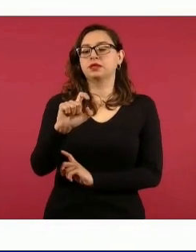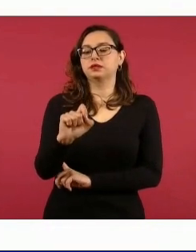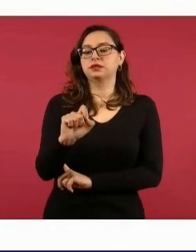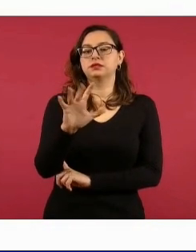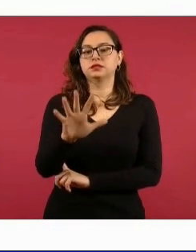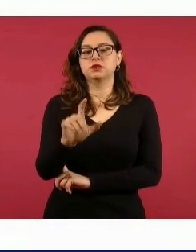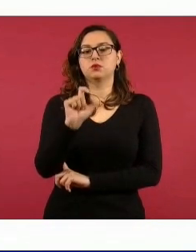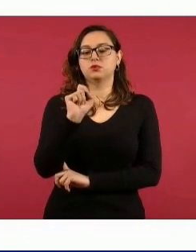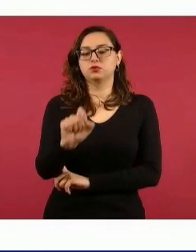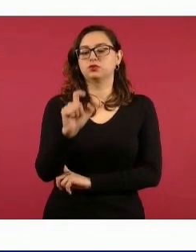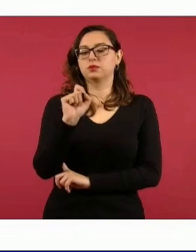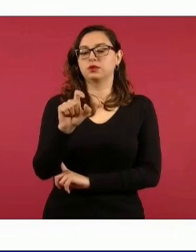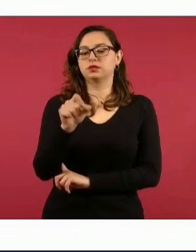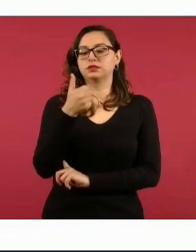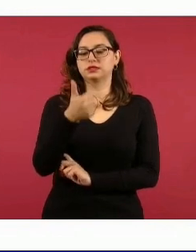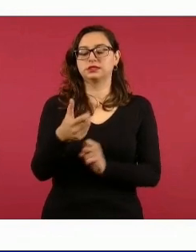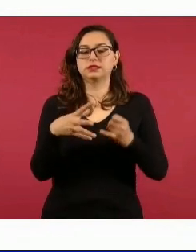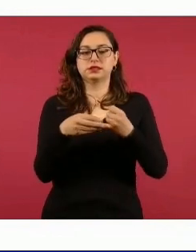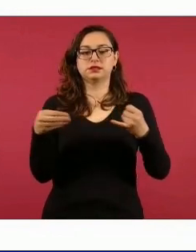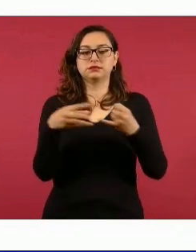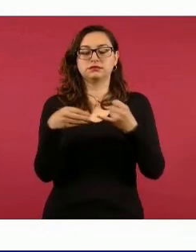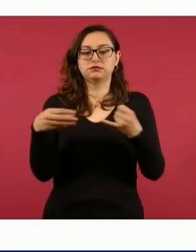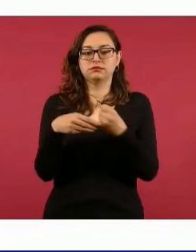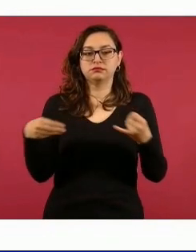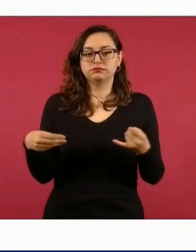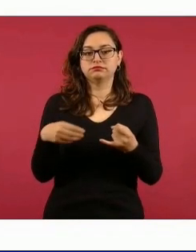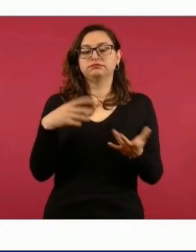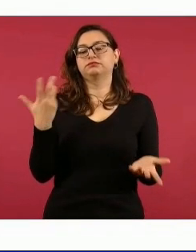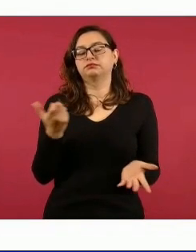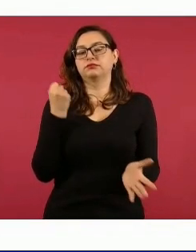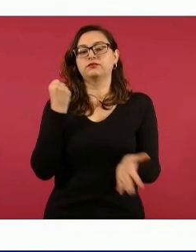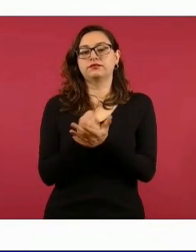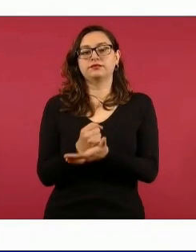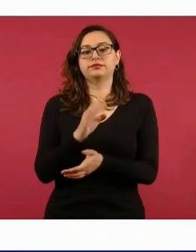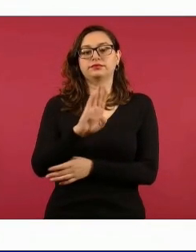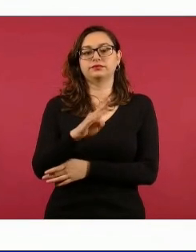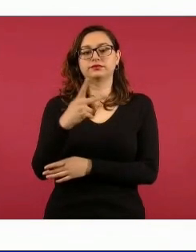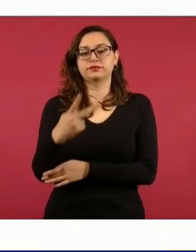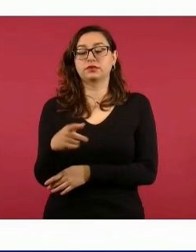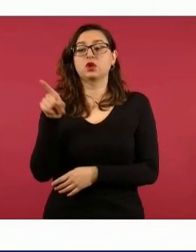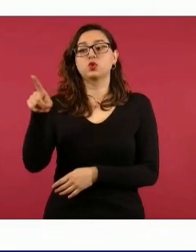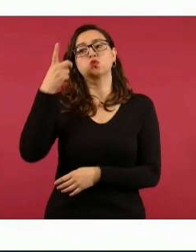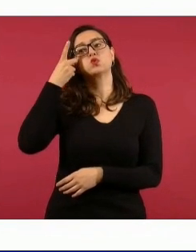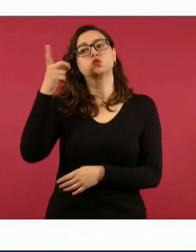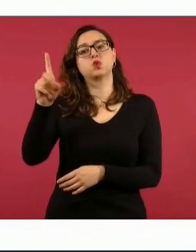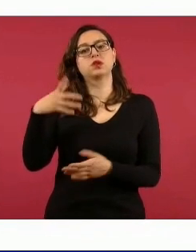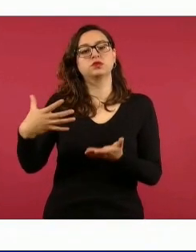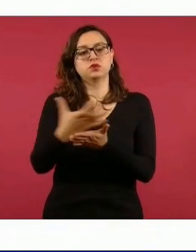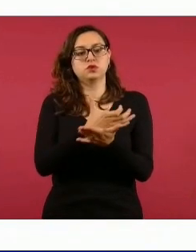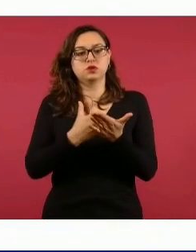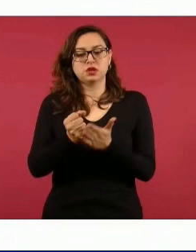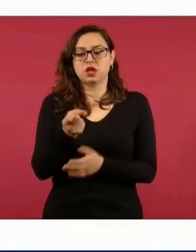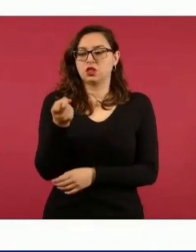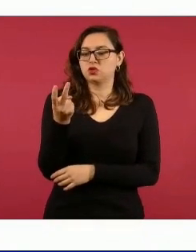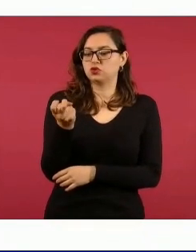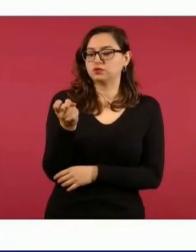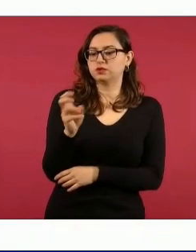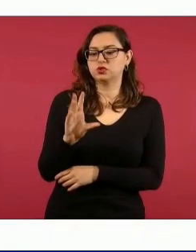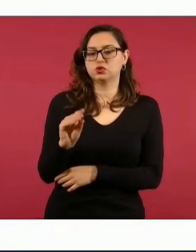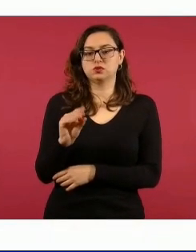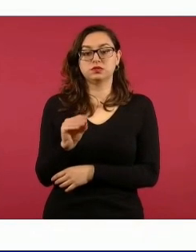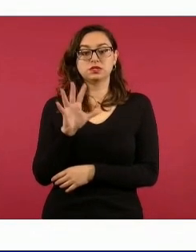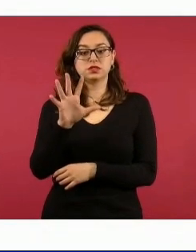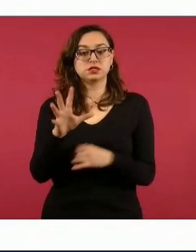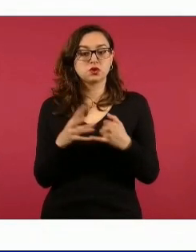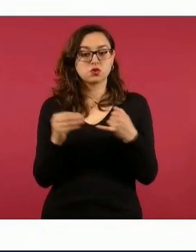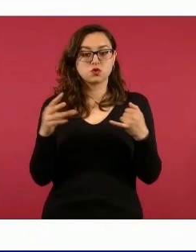25 pesos con 26 centavos, es de franquicia BP, con un margen de 2 pesos 95